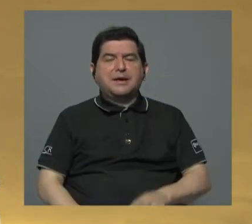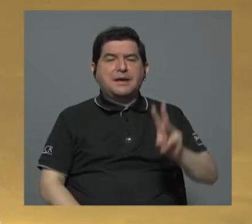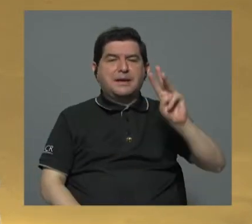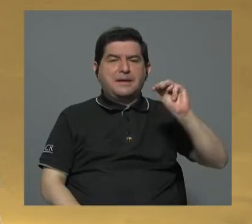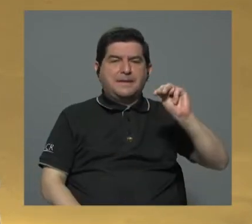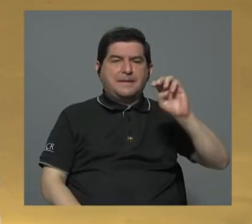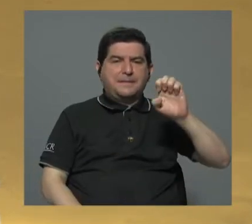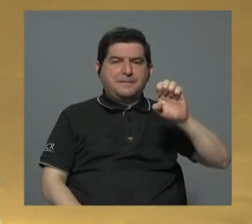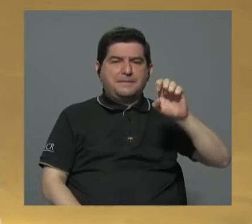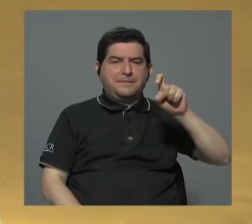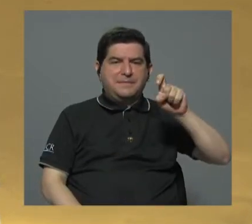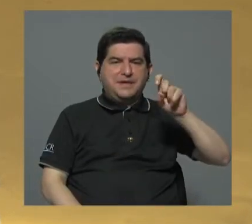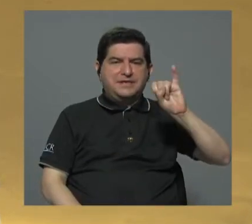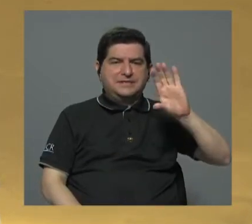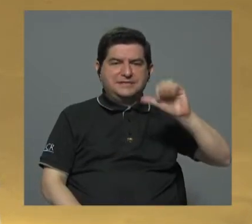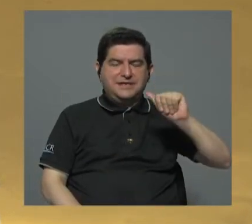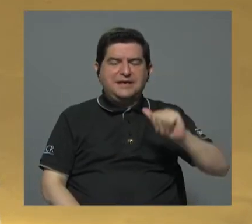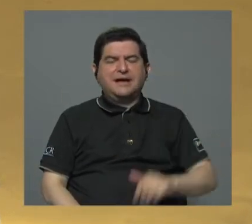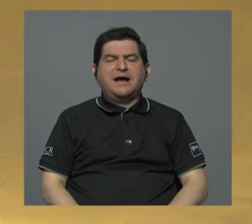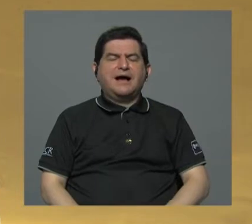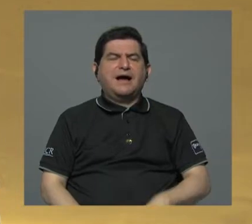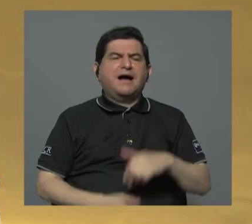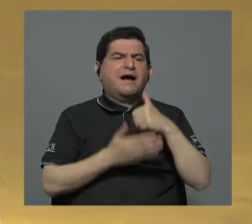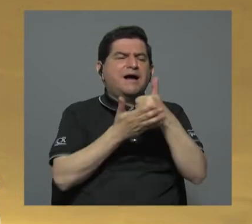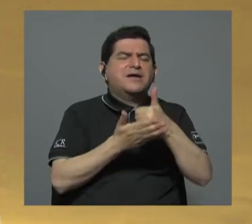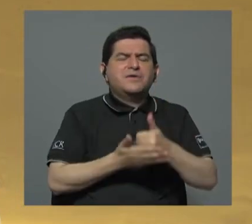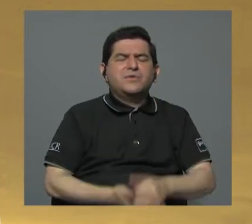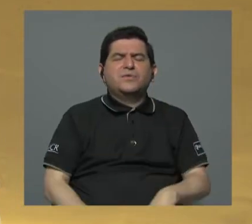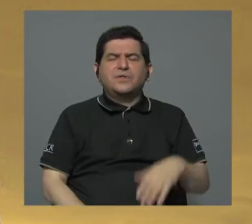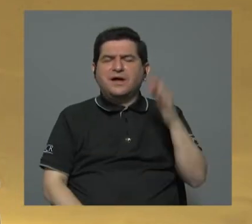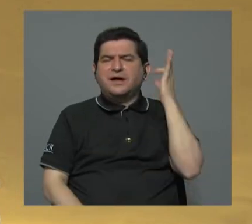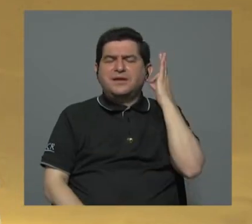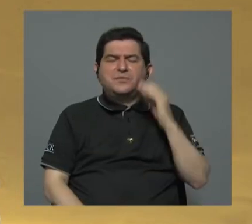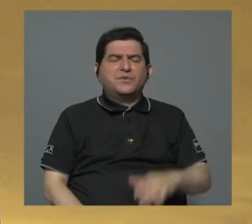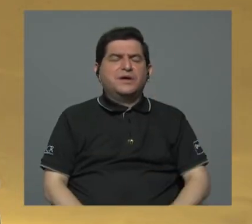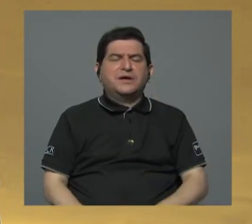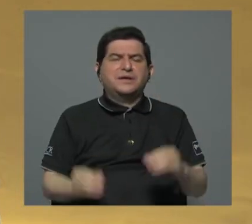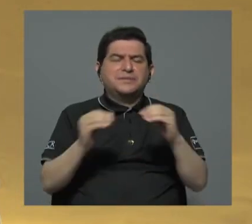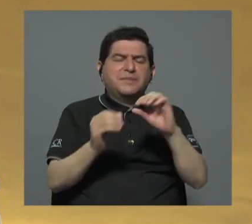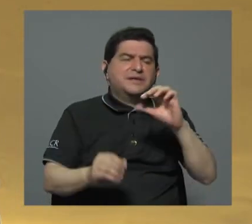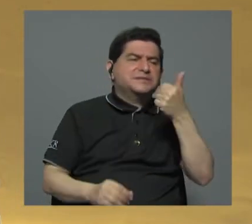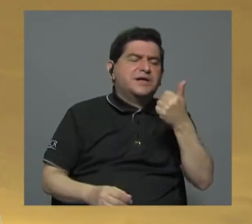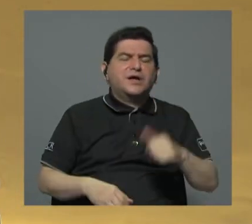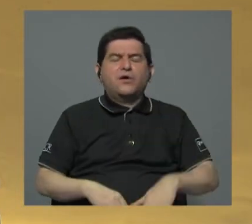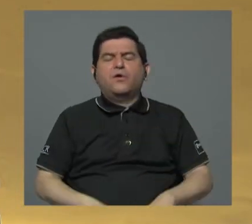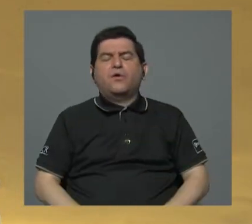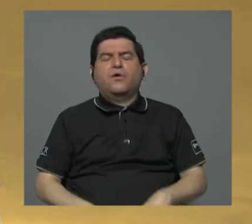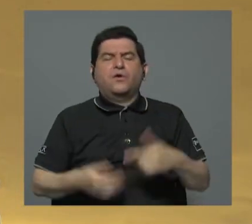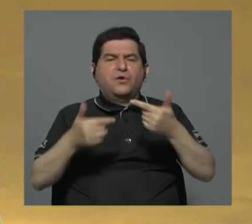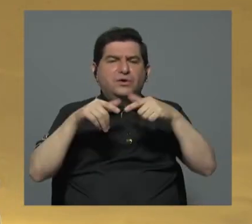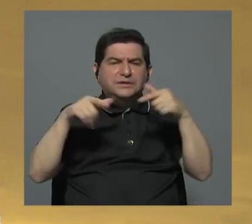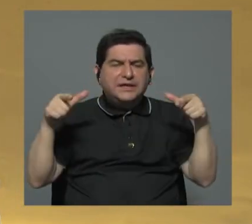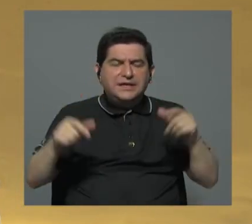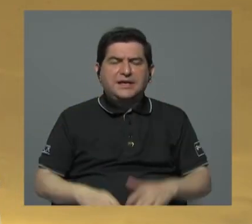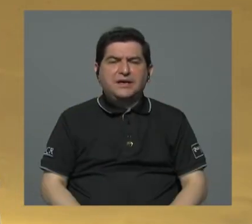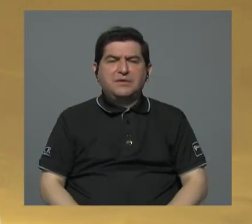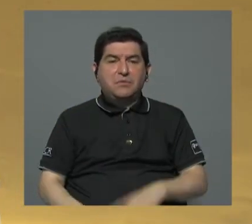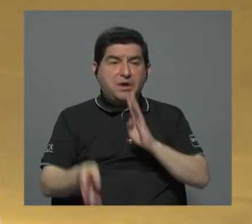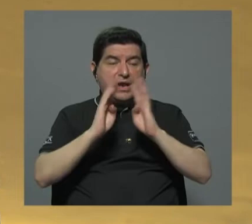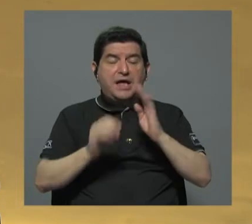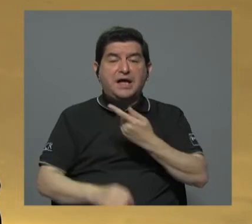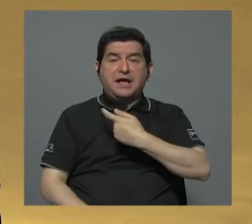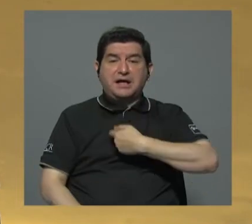parece mejor a las mujeres que otra lengua, la hablan las españolas con tanta gracia, y